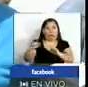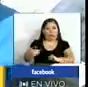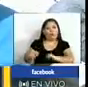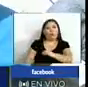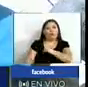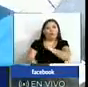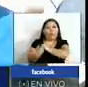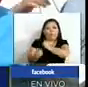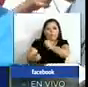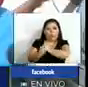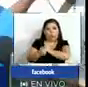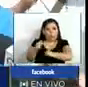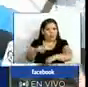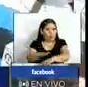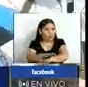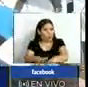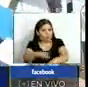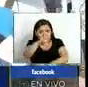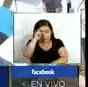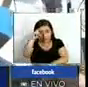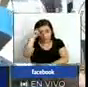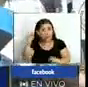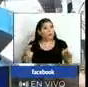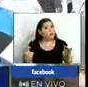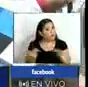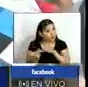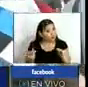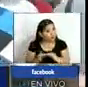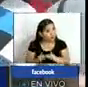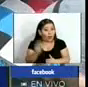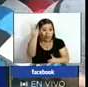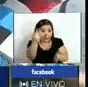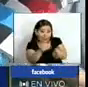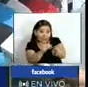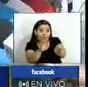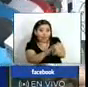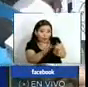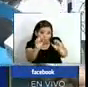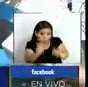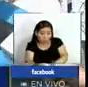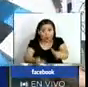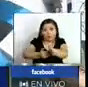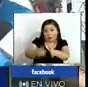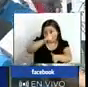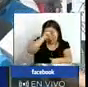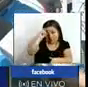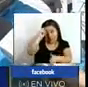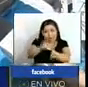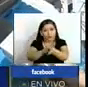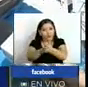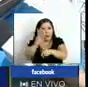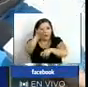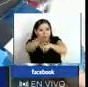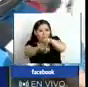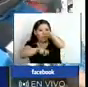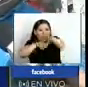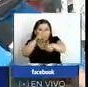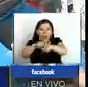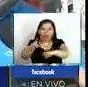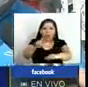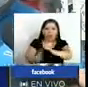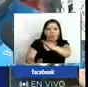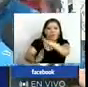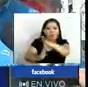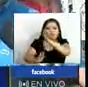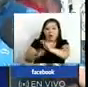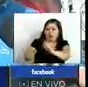durante este tiempo que vamos a estar sin trabajar. Y además, que cuando sea la fecha indicada para poder reabrir las ferias, que nos vayan a seguir bloqueando y que nos colaboren para